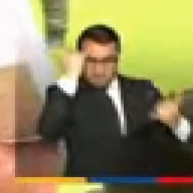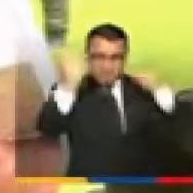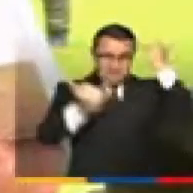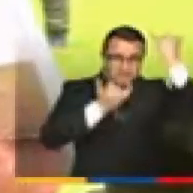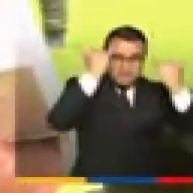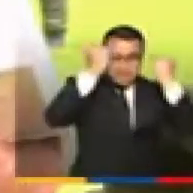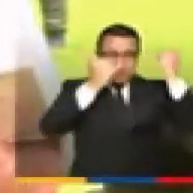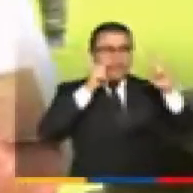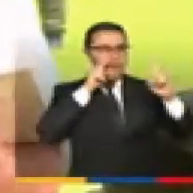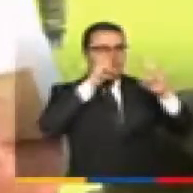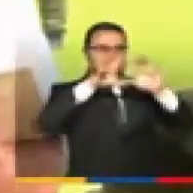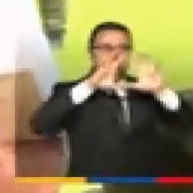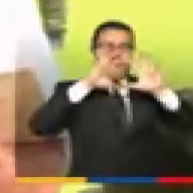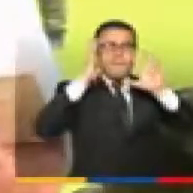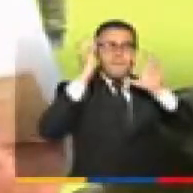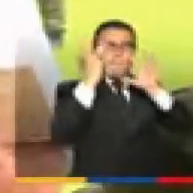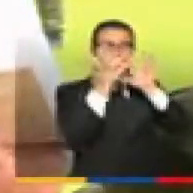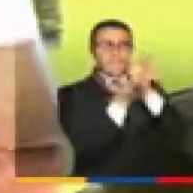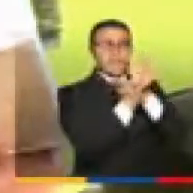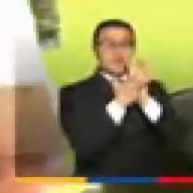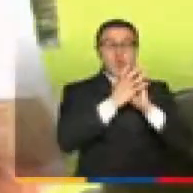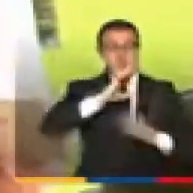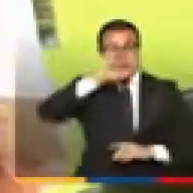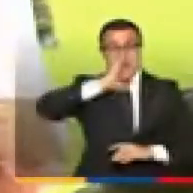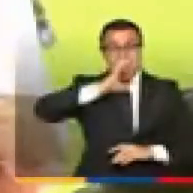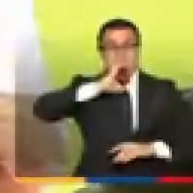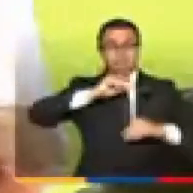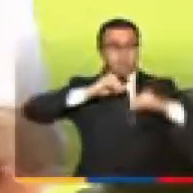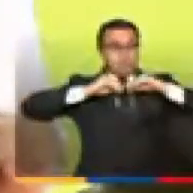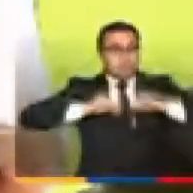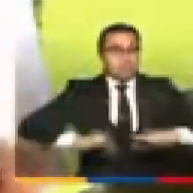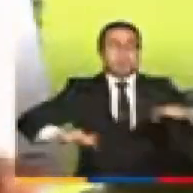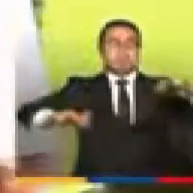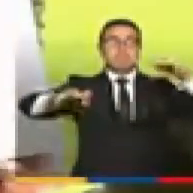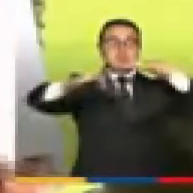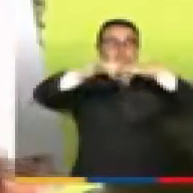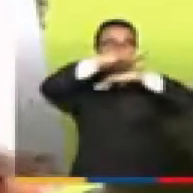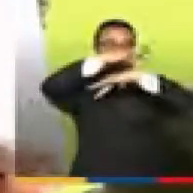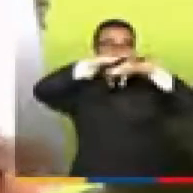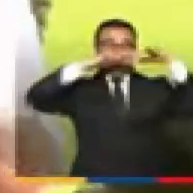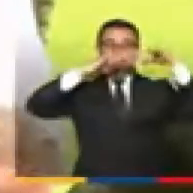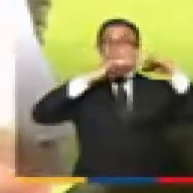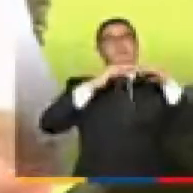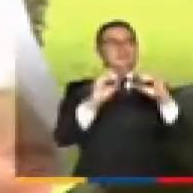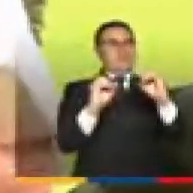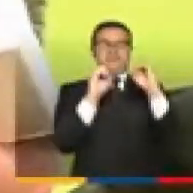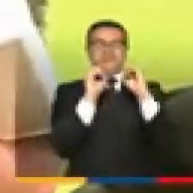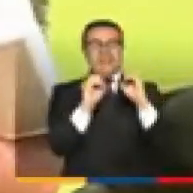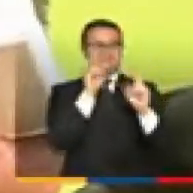a conseguir un mundo con cero emisiones de carbono. Para